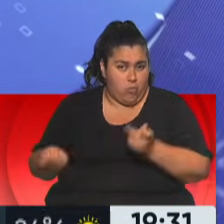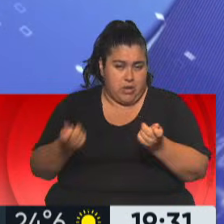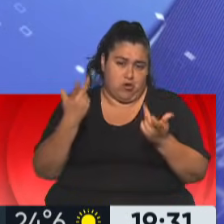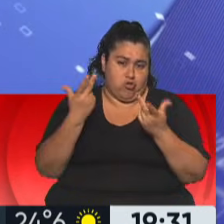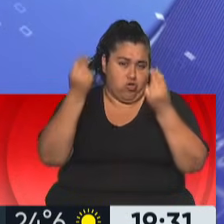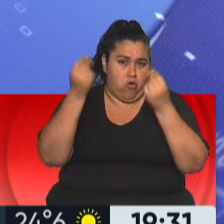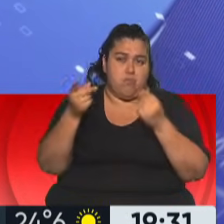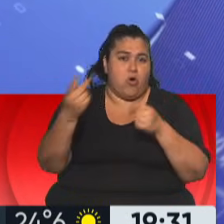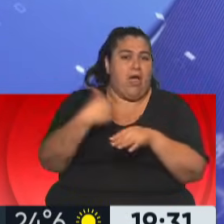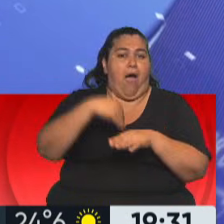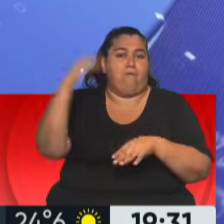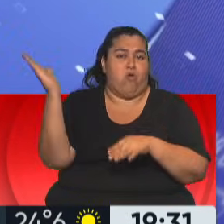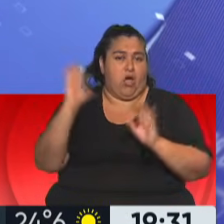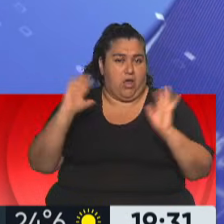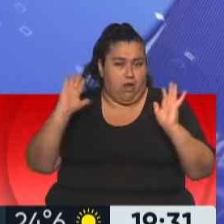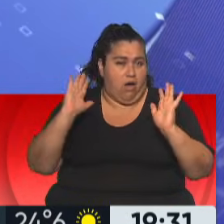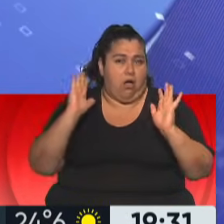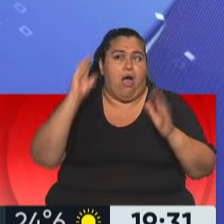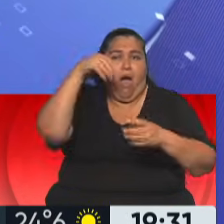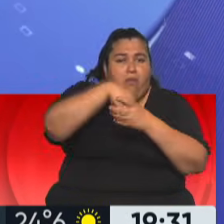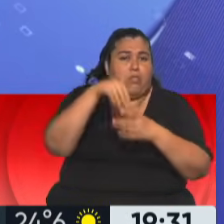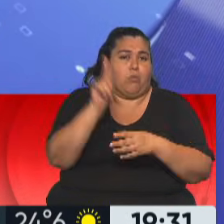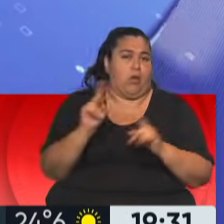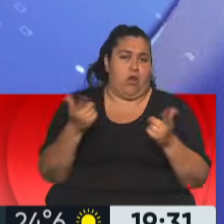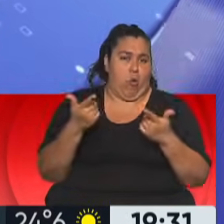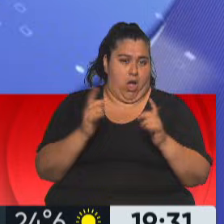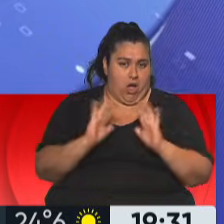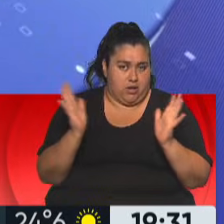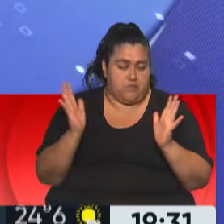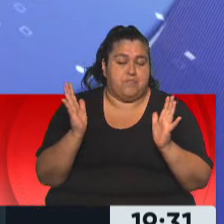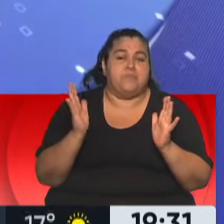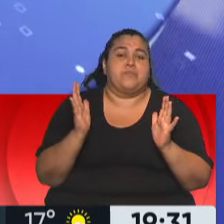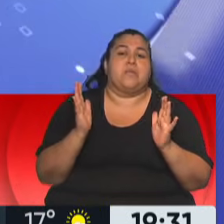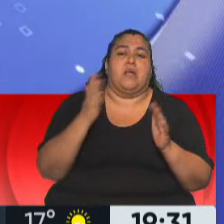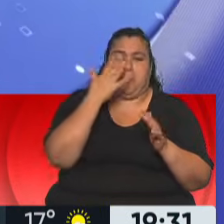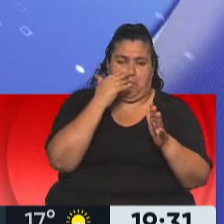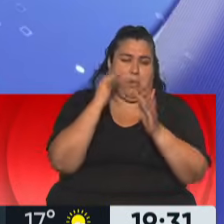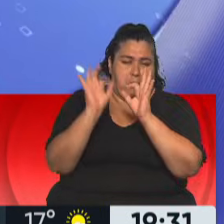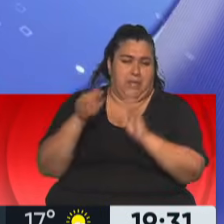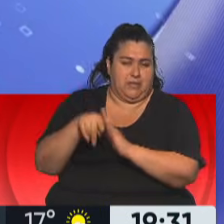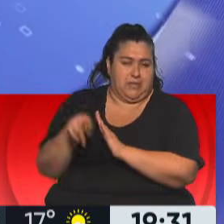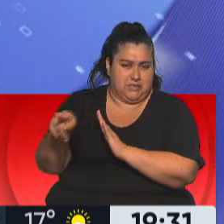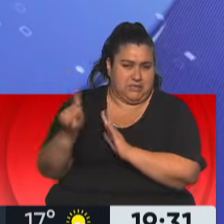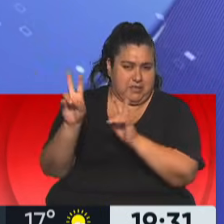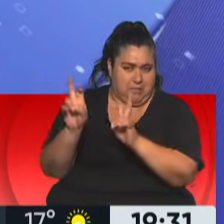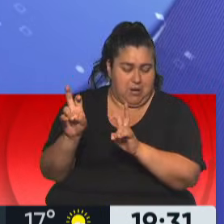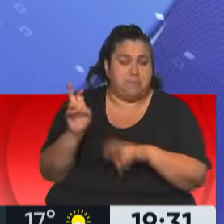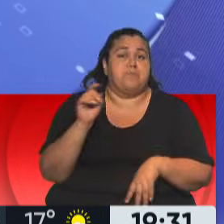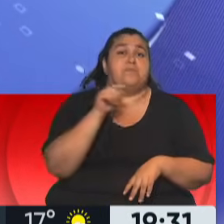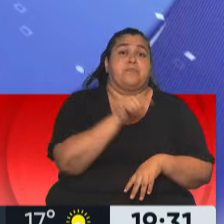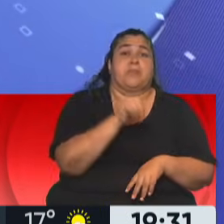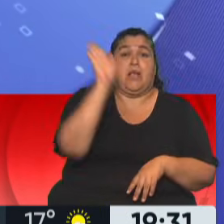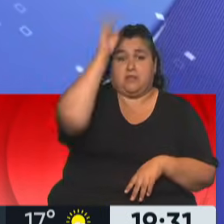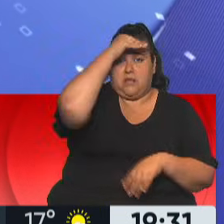del país, entre otras cuestiones, después lo vamos a analizar seguramente más en detalle, pero como decías, Dani, la Unión Europea pidiendo que en esa